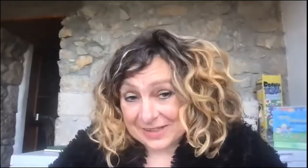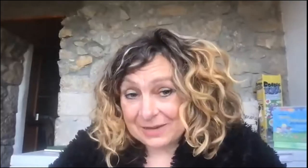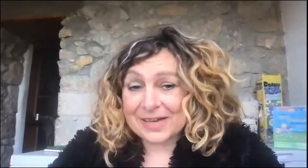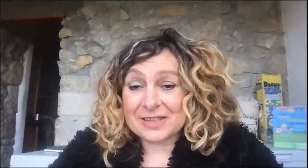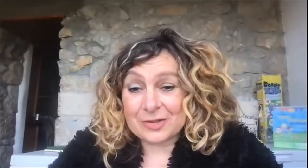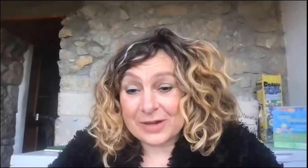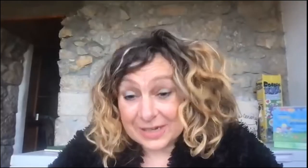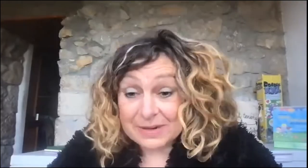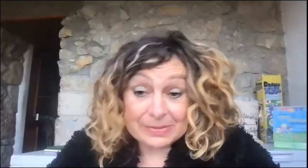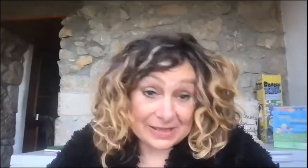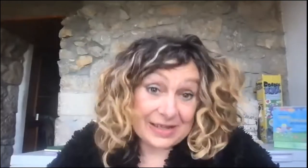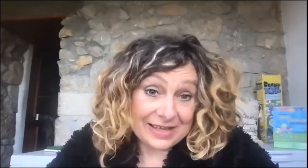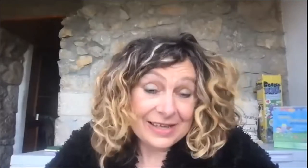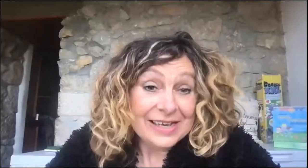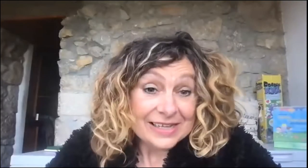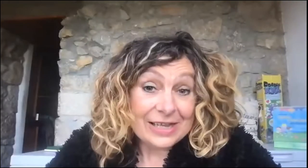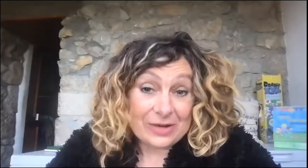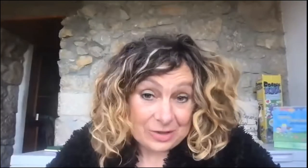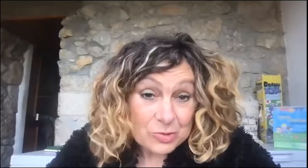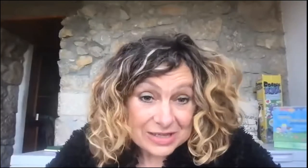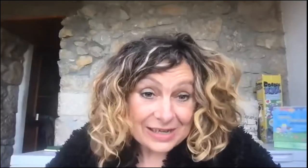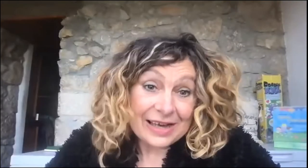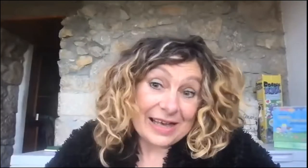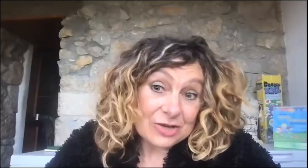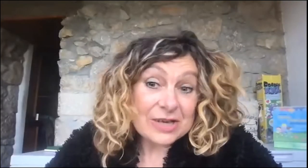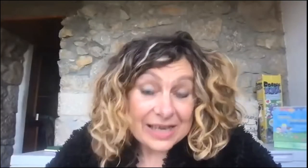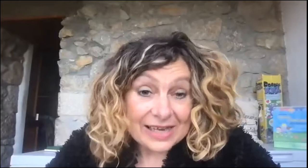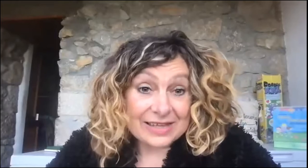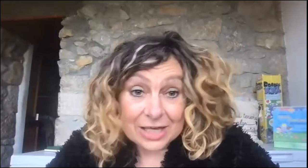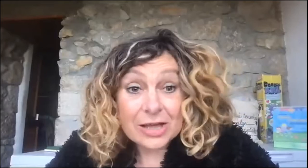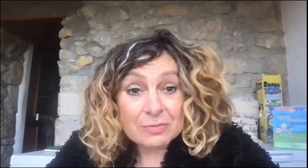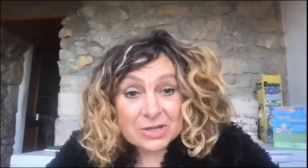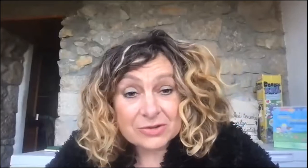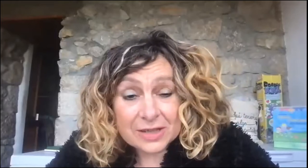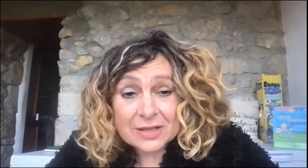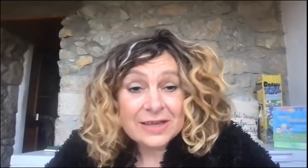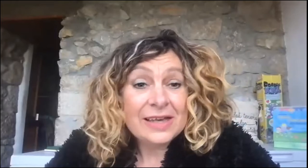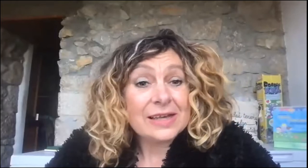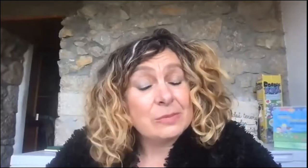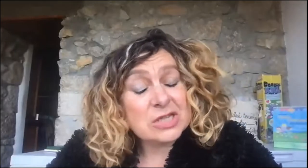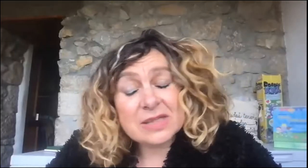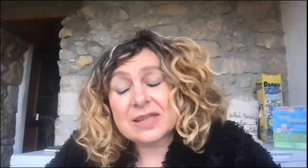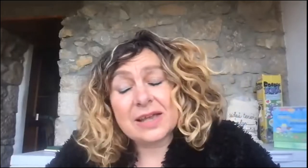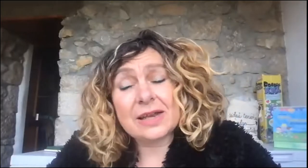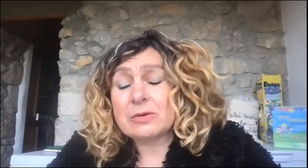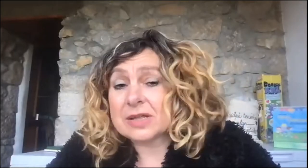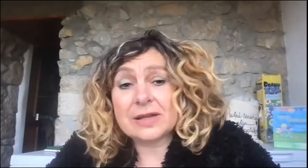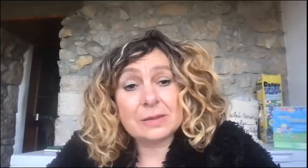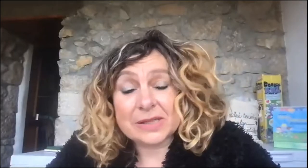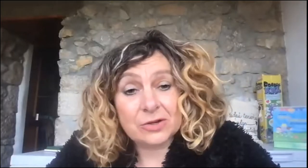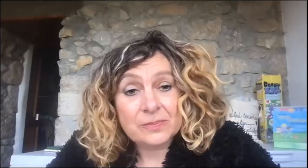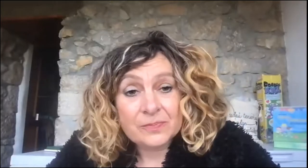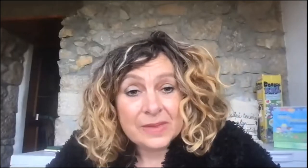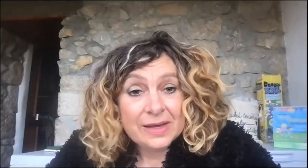propuestas creativas y sensoriales van a partir de ahí, de lo que les gusta a ellos y a ellas, a esas personitas que muchas veces se quedan en una esquina